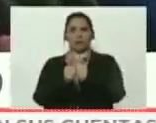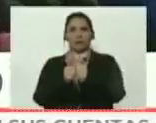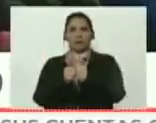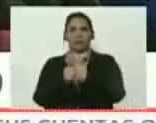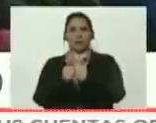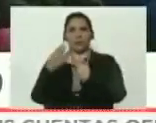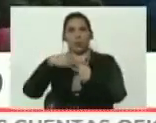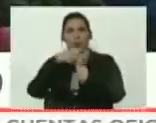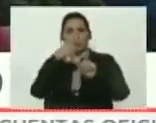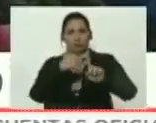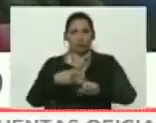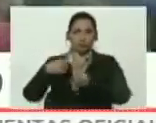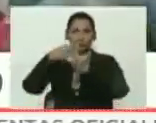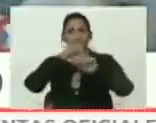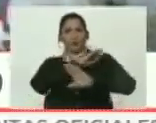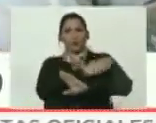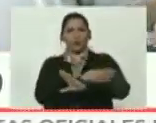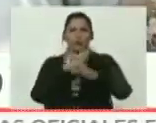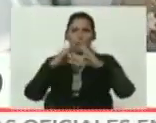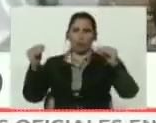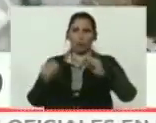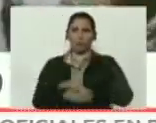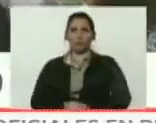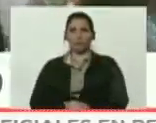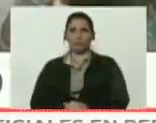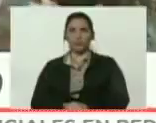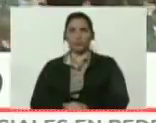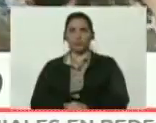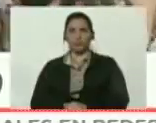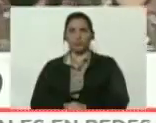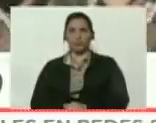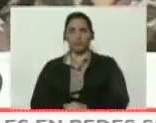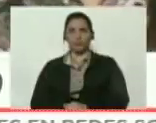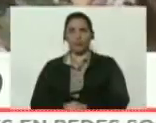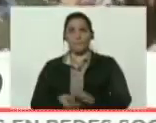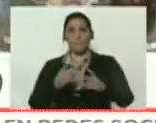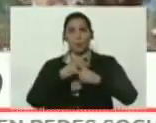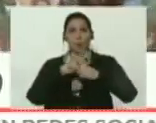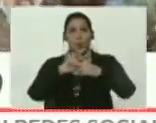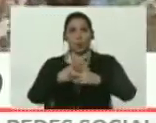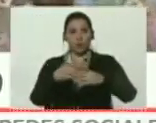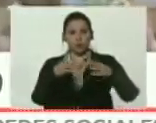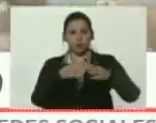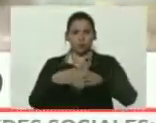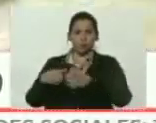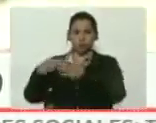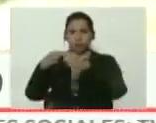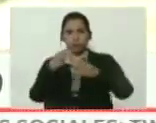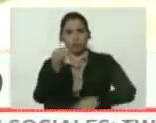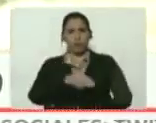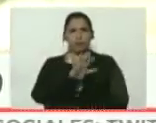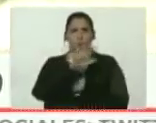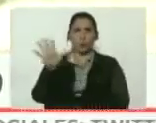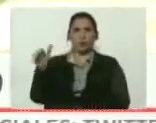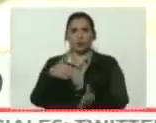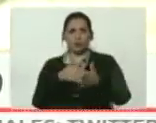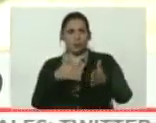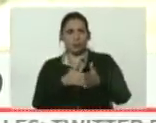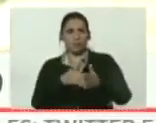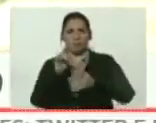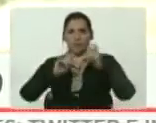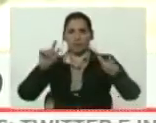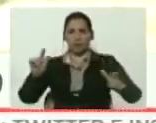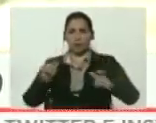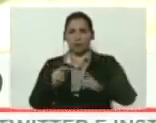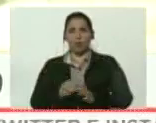sumamos toda la fuerza, articulamos toda la fuerza, además de un voluntariado compuesto por más de 55 mil personas, presidente, de los